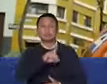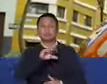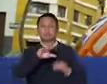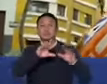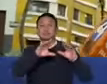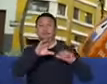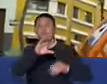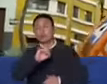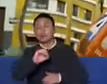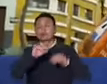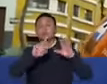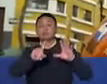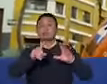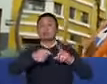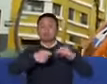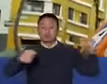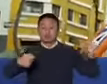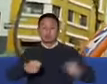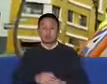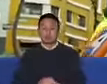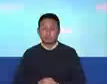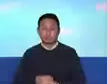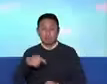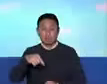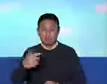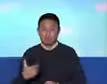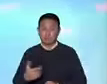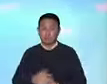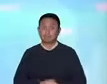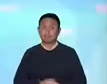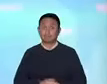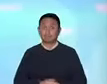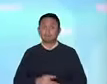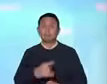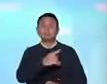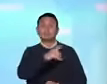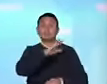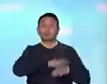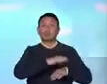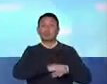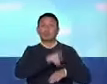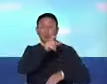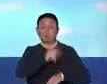blancas. Es decir, ¿cuántas muertes más se evitó también? El responsable de los cortes